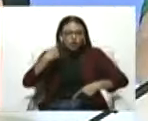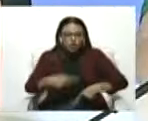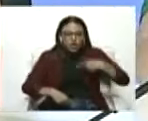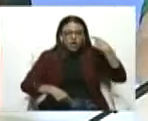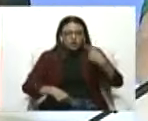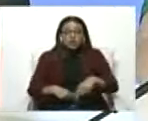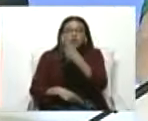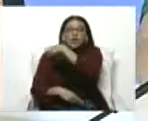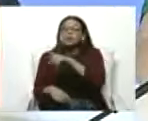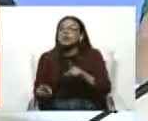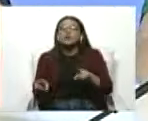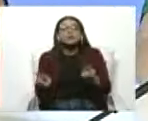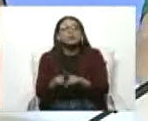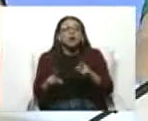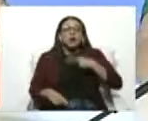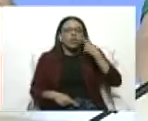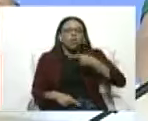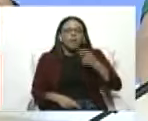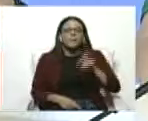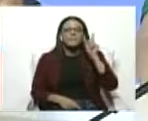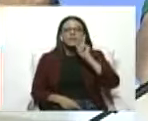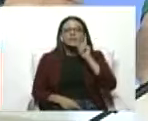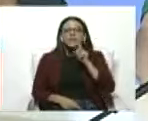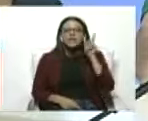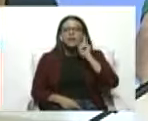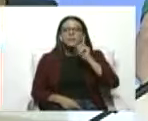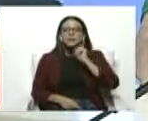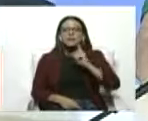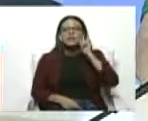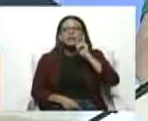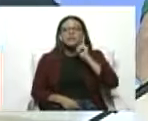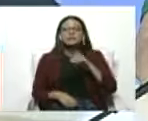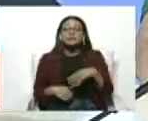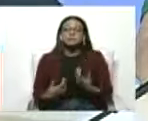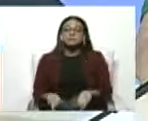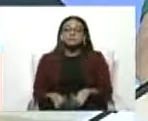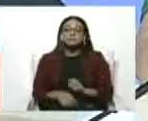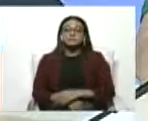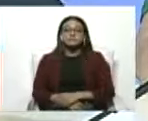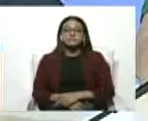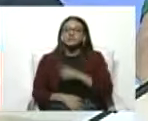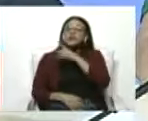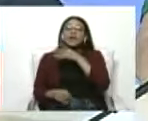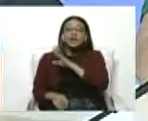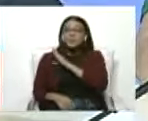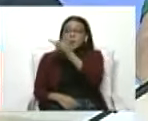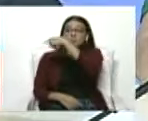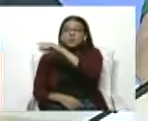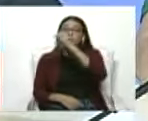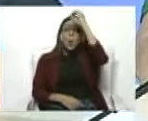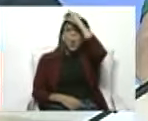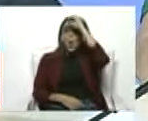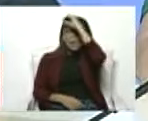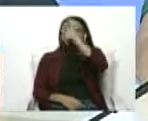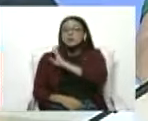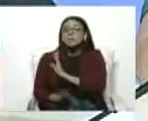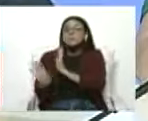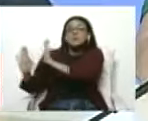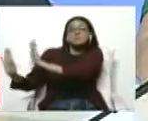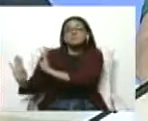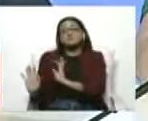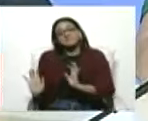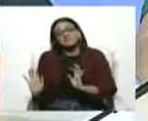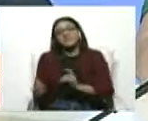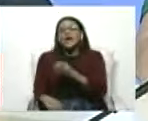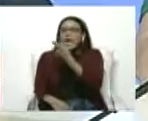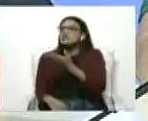Se caen a coba, mentira. Por eso la información hoy, la opinión, mejor dicho, no es que no sea